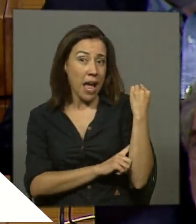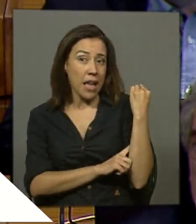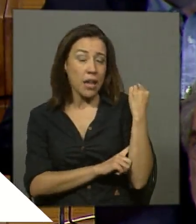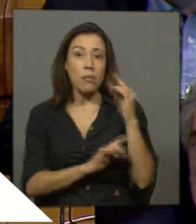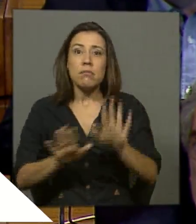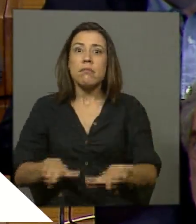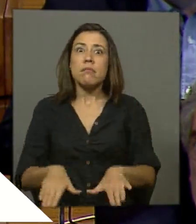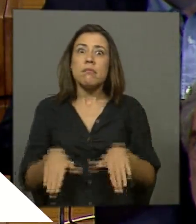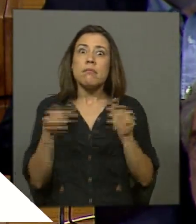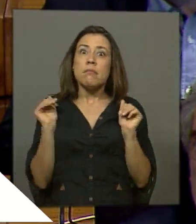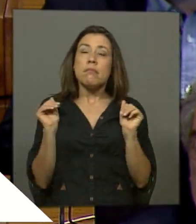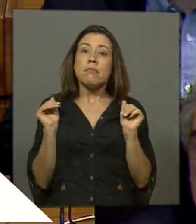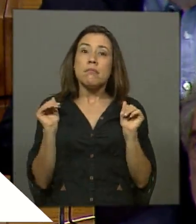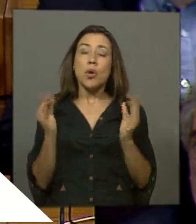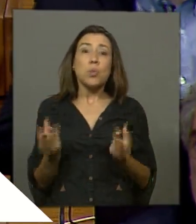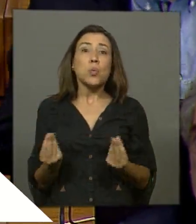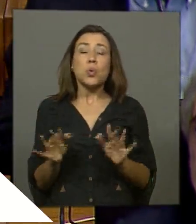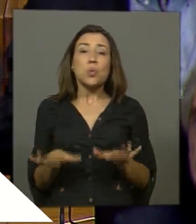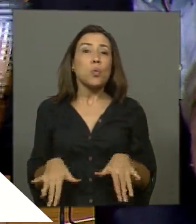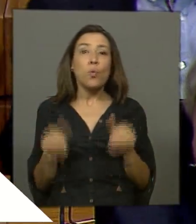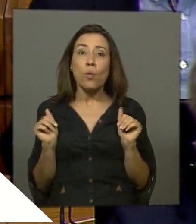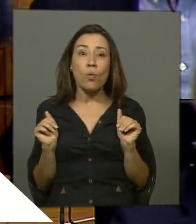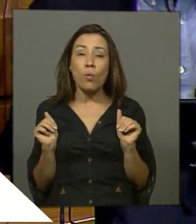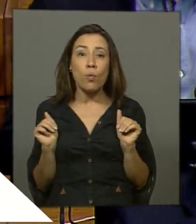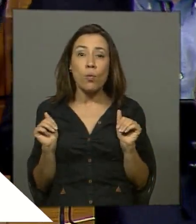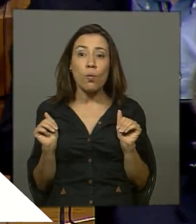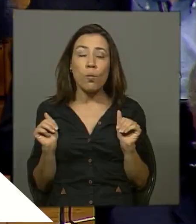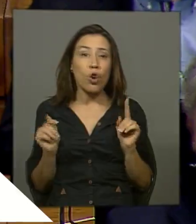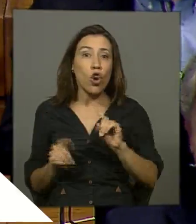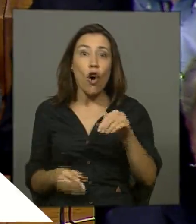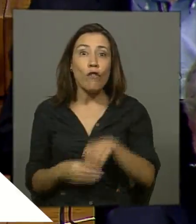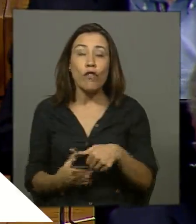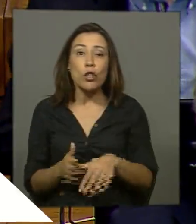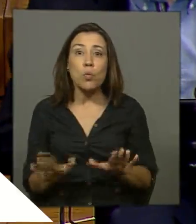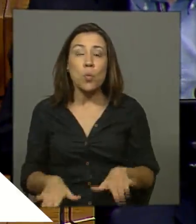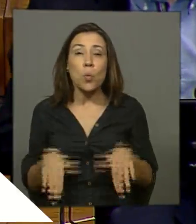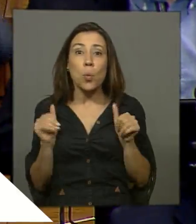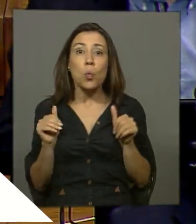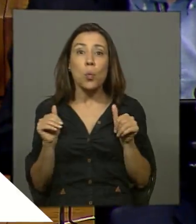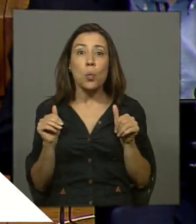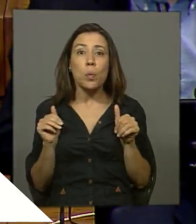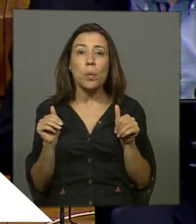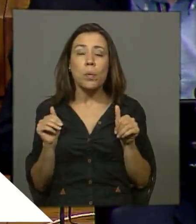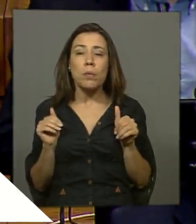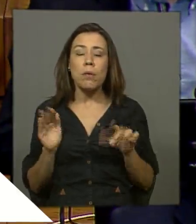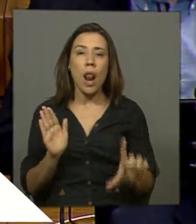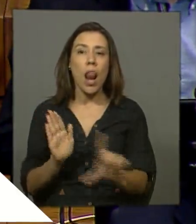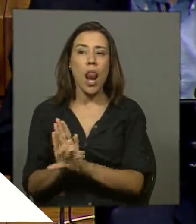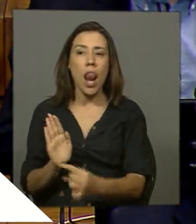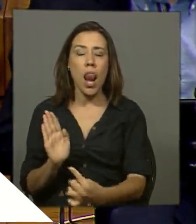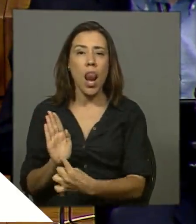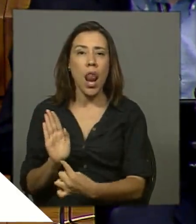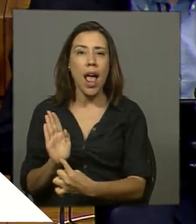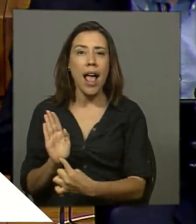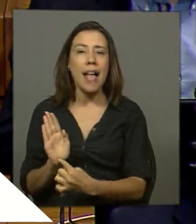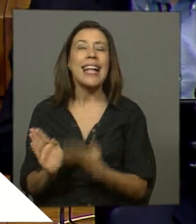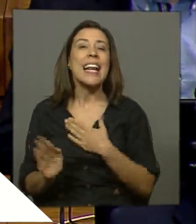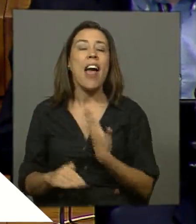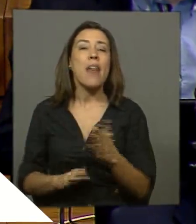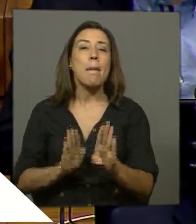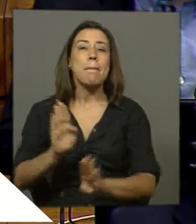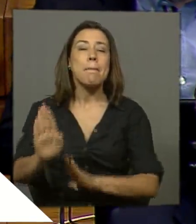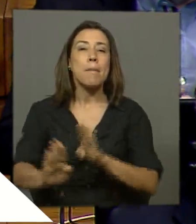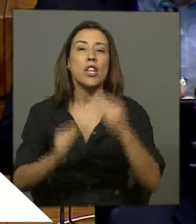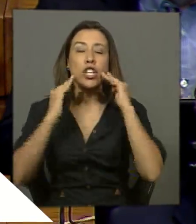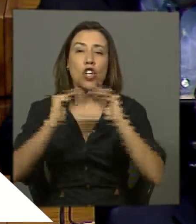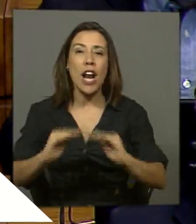se abstienen en masa señor presidente se abstienen en masa una ley que iba en protección